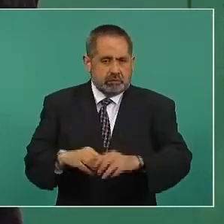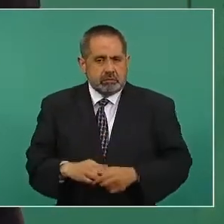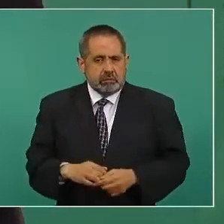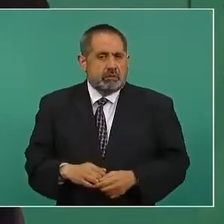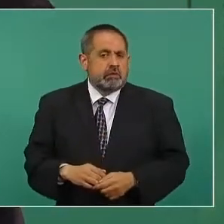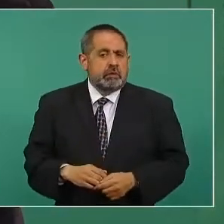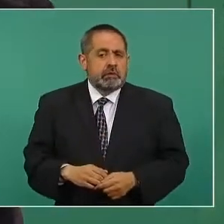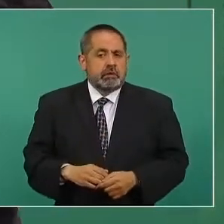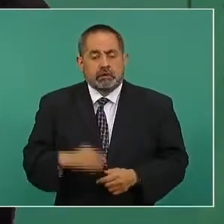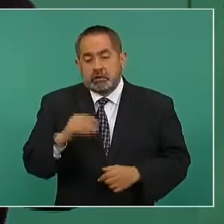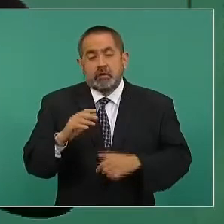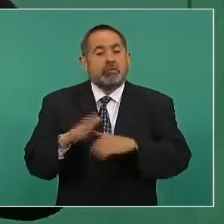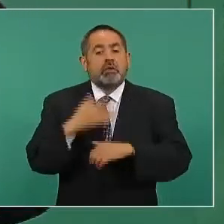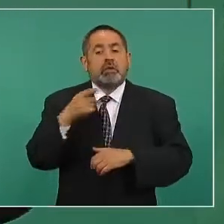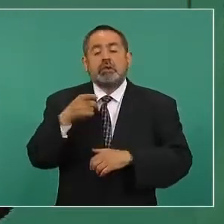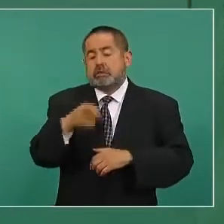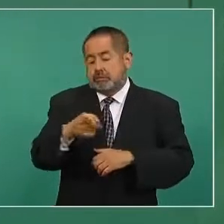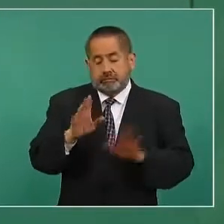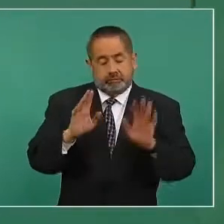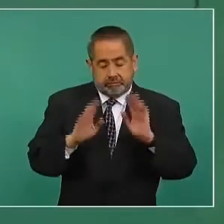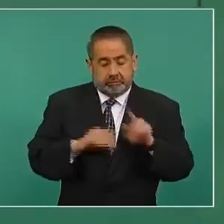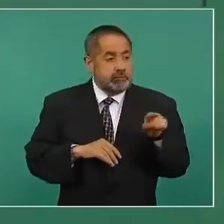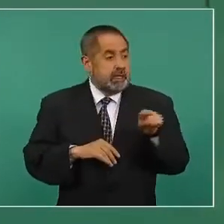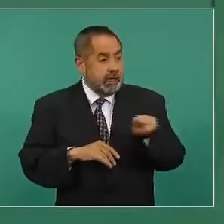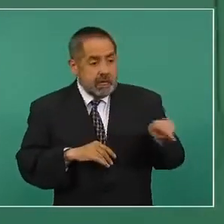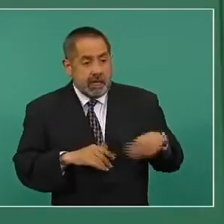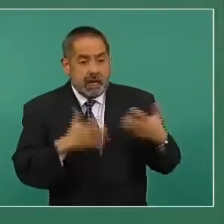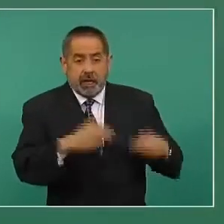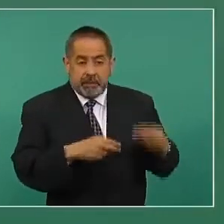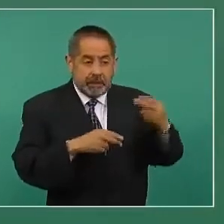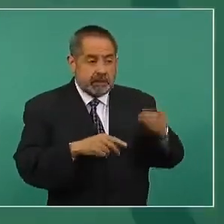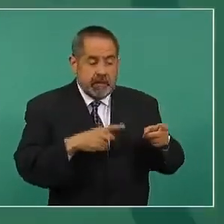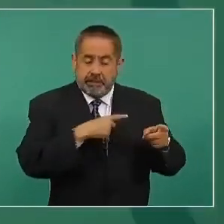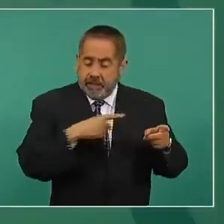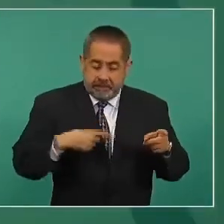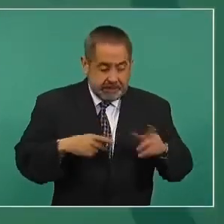porque van a tener que